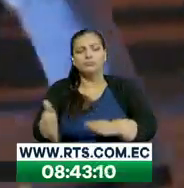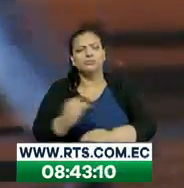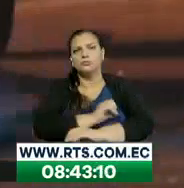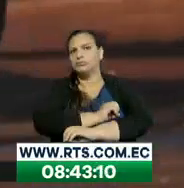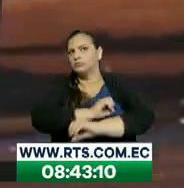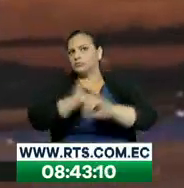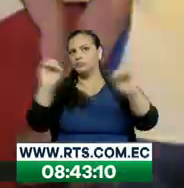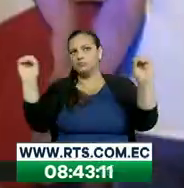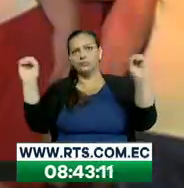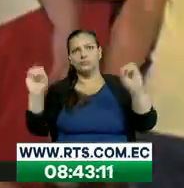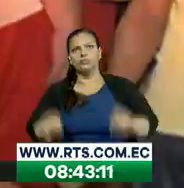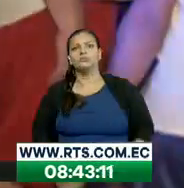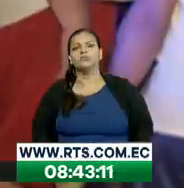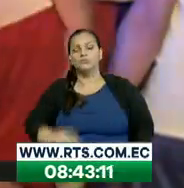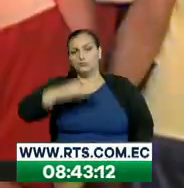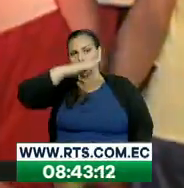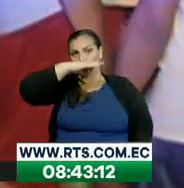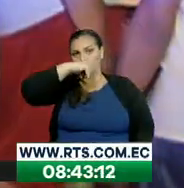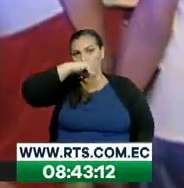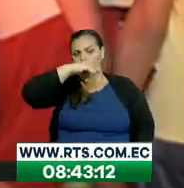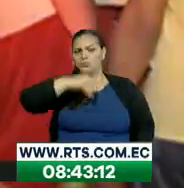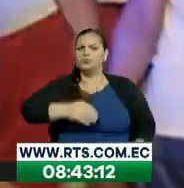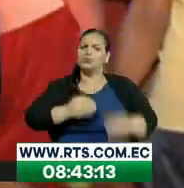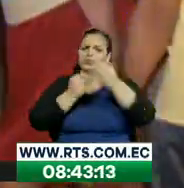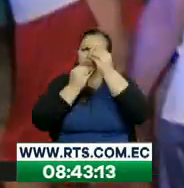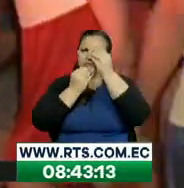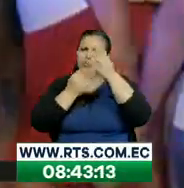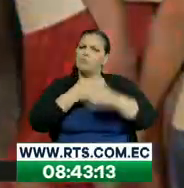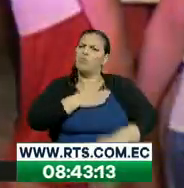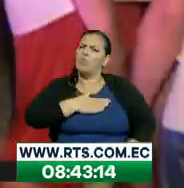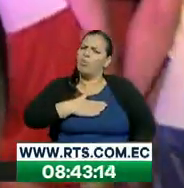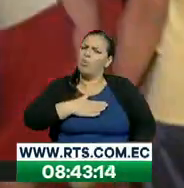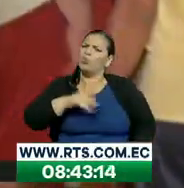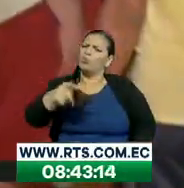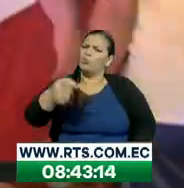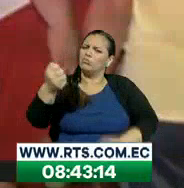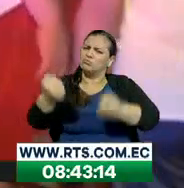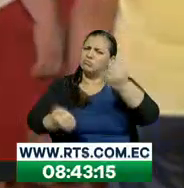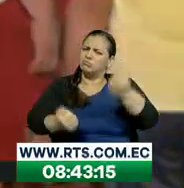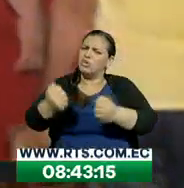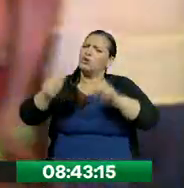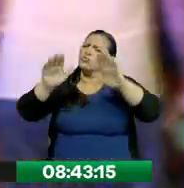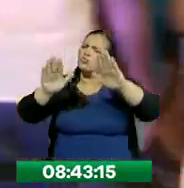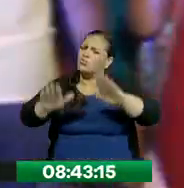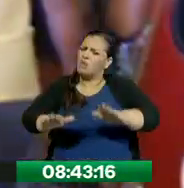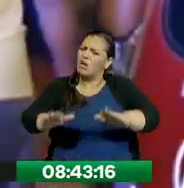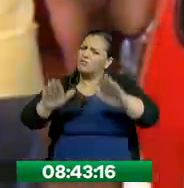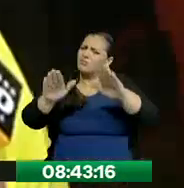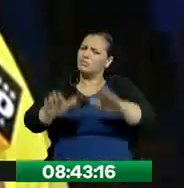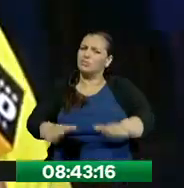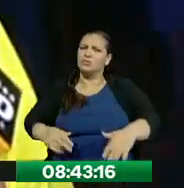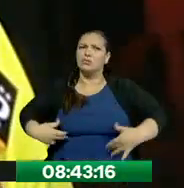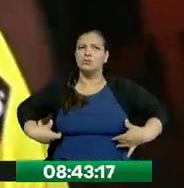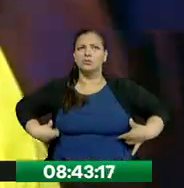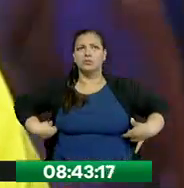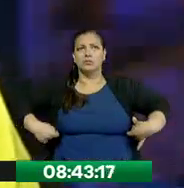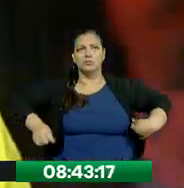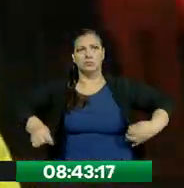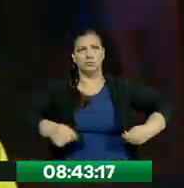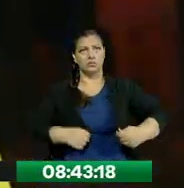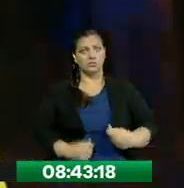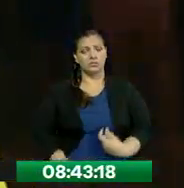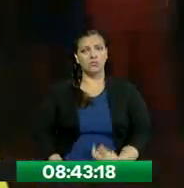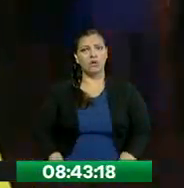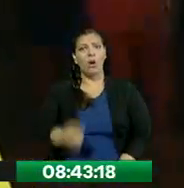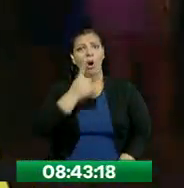la autoridad de tránsito recalca la importancia de conducir con responsabilidad. Bueno, que aparentemente va en estado de haber